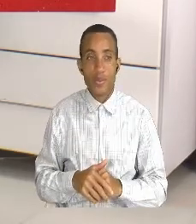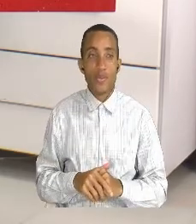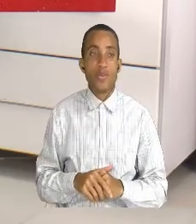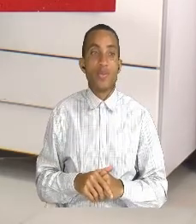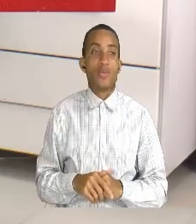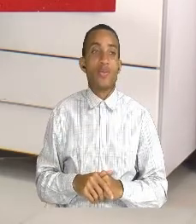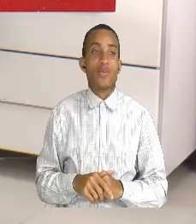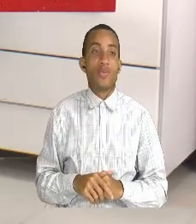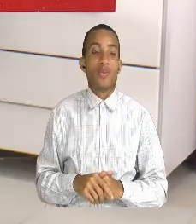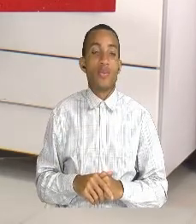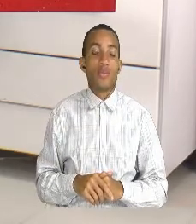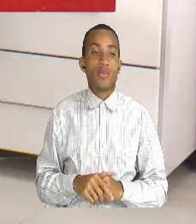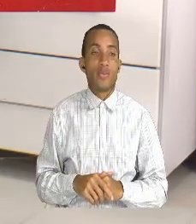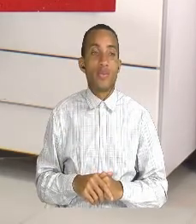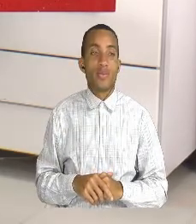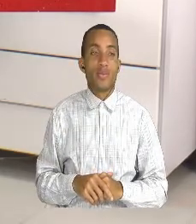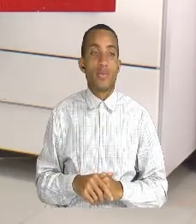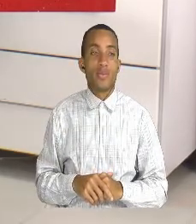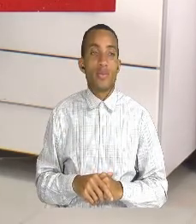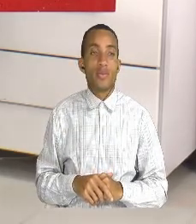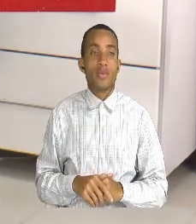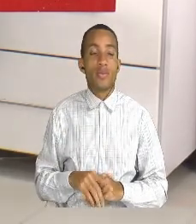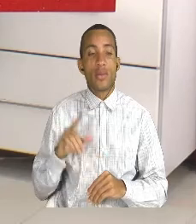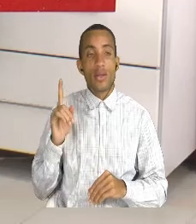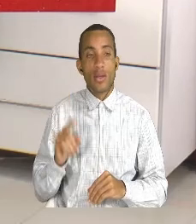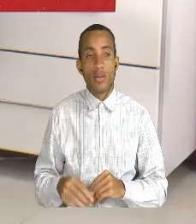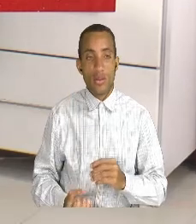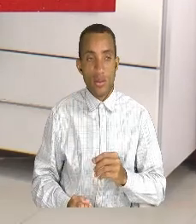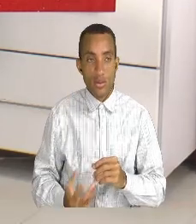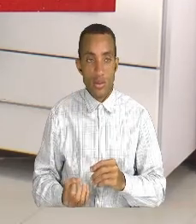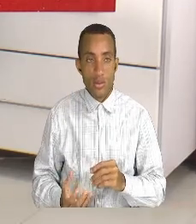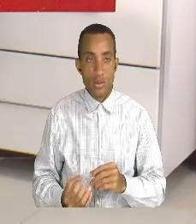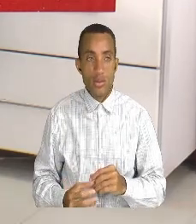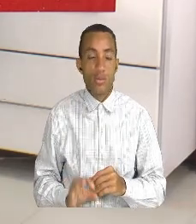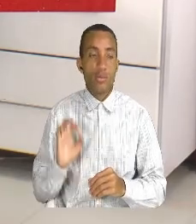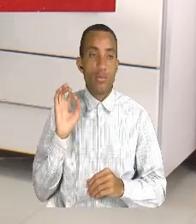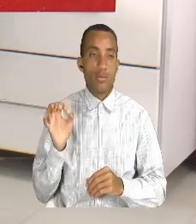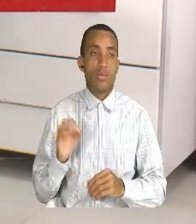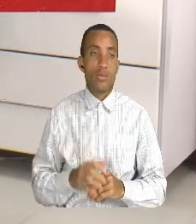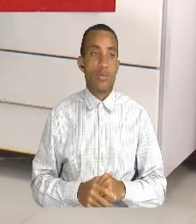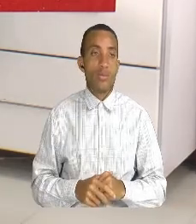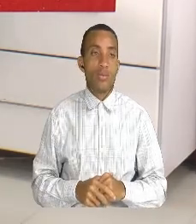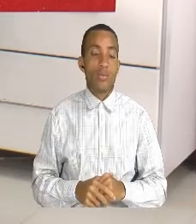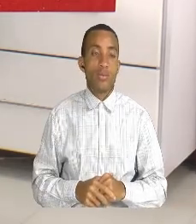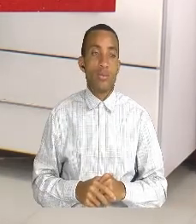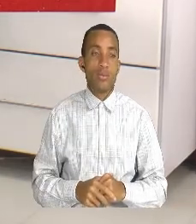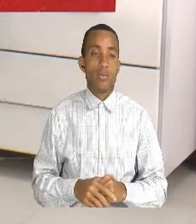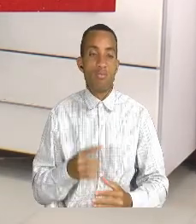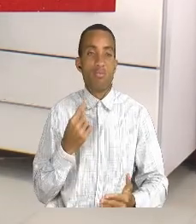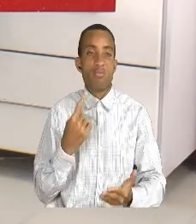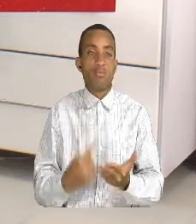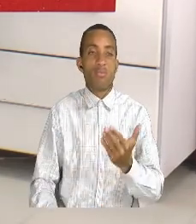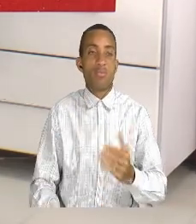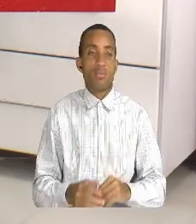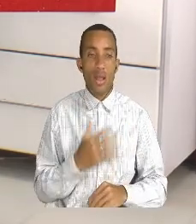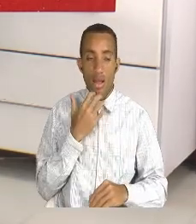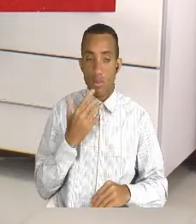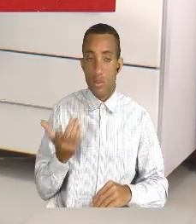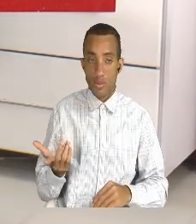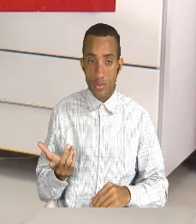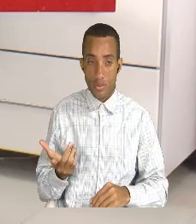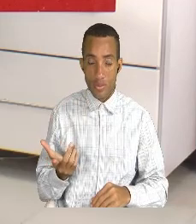Bueno, aquí vamos a darle un poquito de temperatura. Ok, perfecto. Listo. ¿Yo qué podría hacer aquí, Roche? Si ve que el líquido ya se